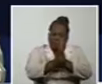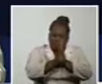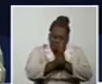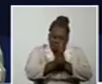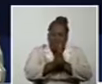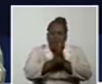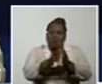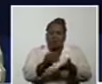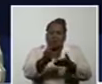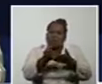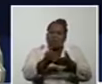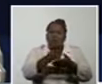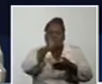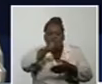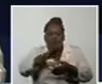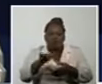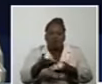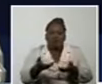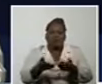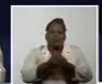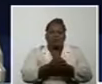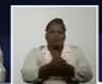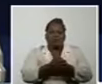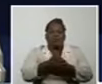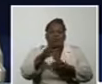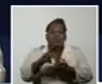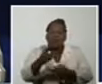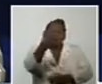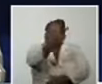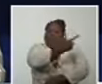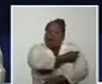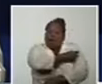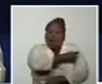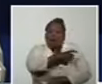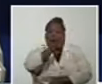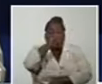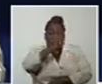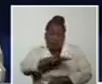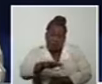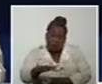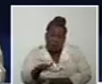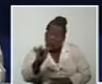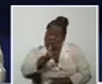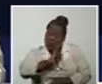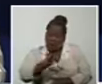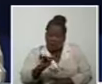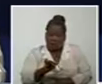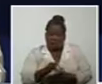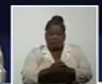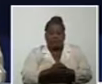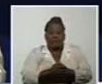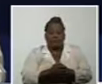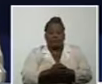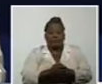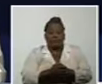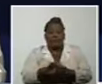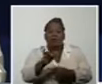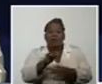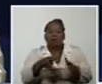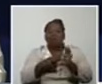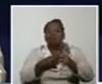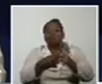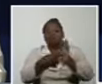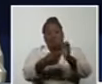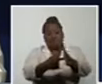ningún momento deje de vacunar a nuestra población, que además la recomendación de